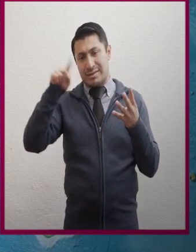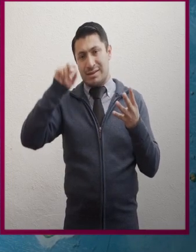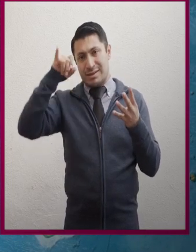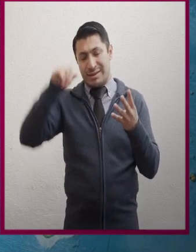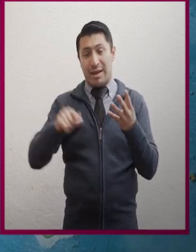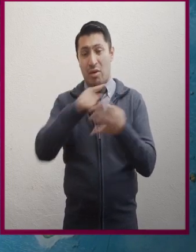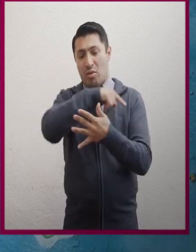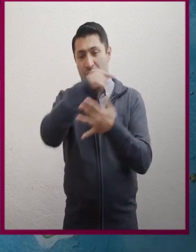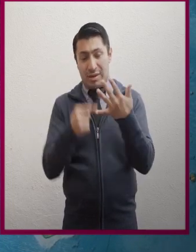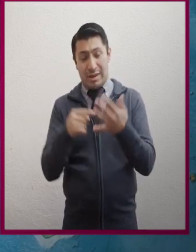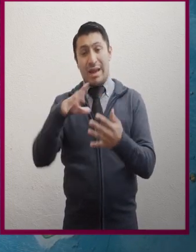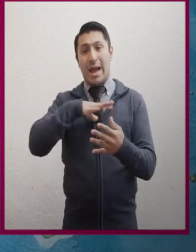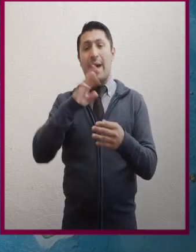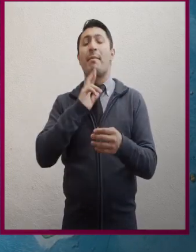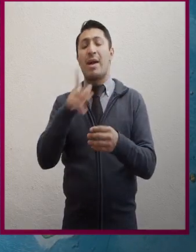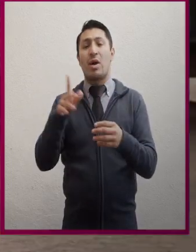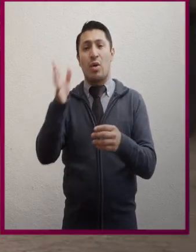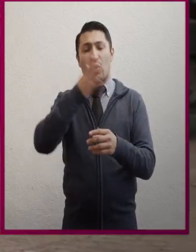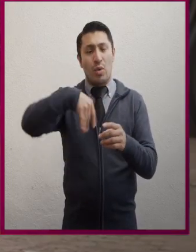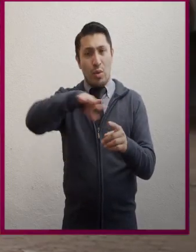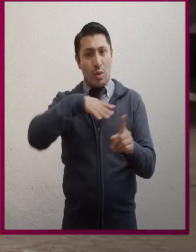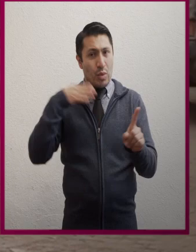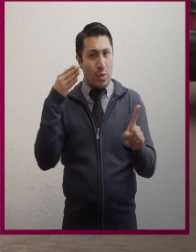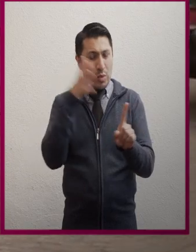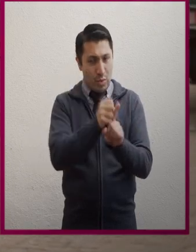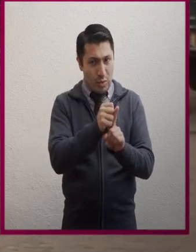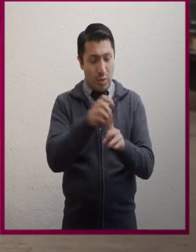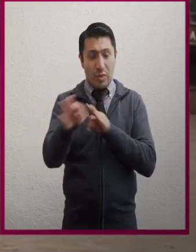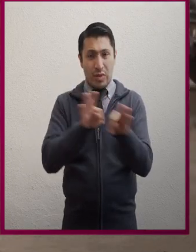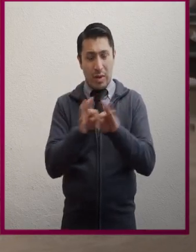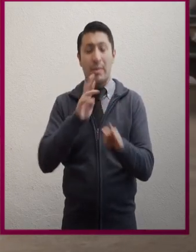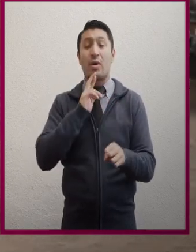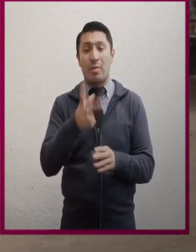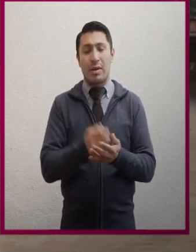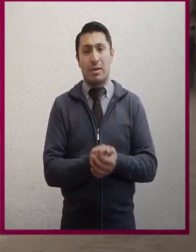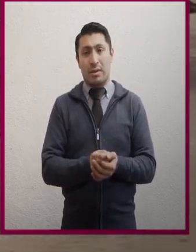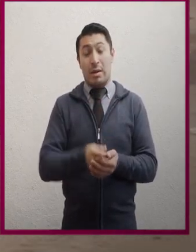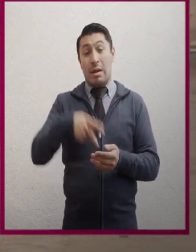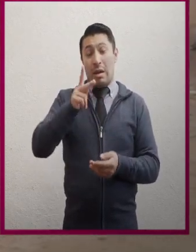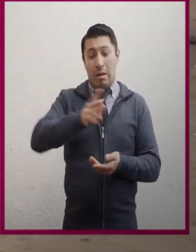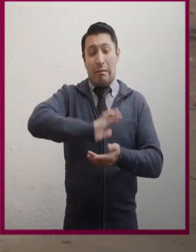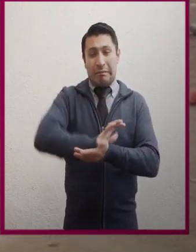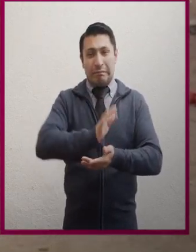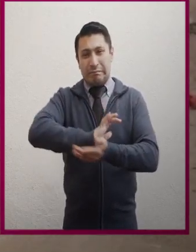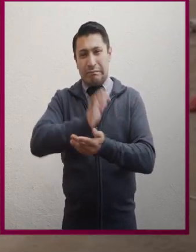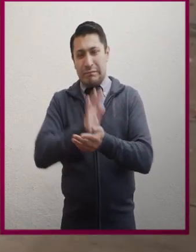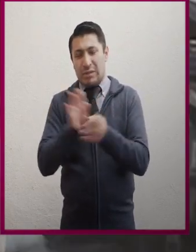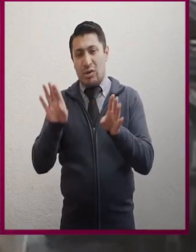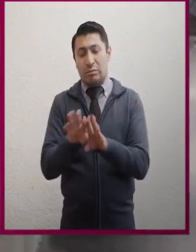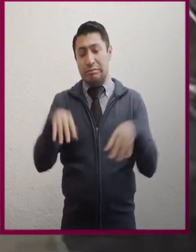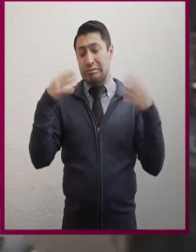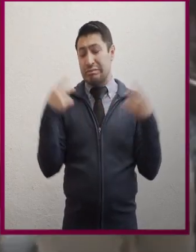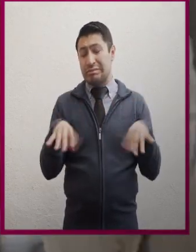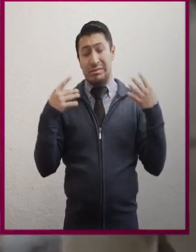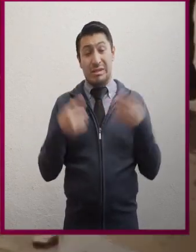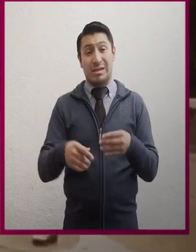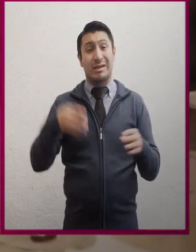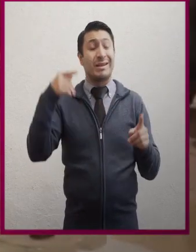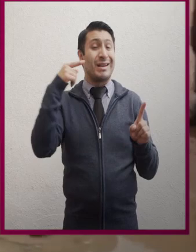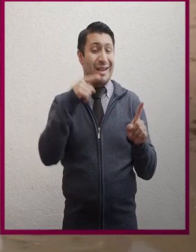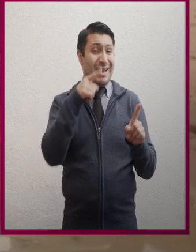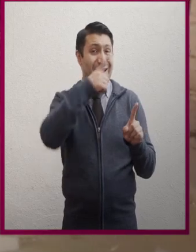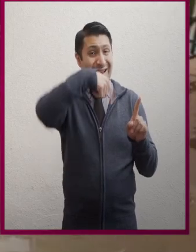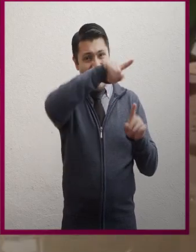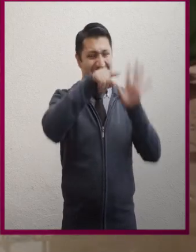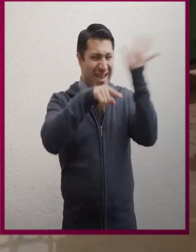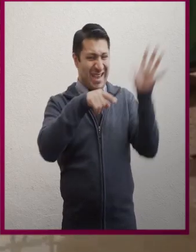Tanzania en busca de un mejor empleo. En tanto, la violencia, las dictaduras y la discriminación han sido factores importantes para